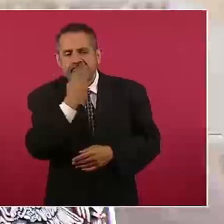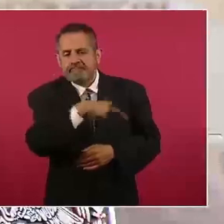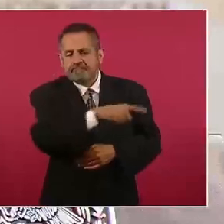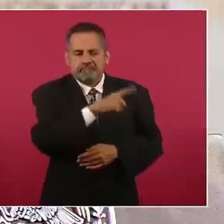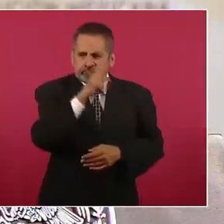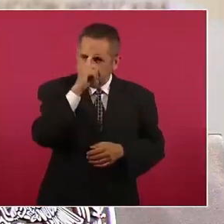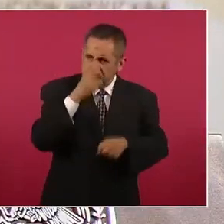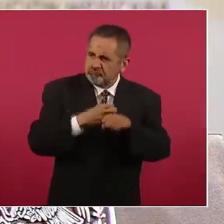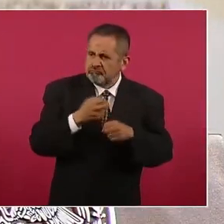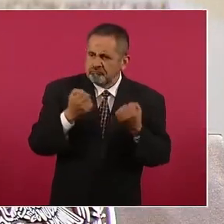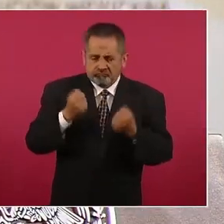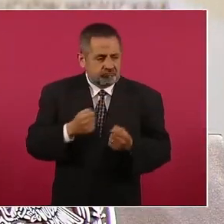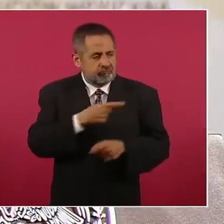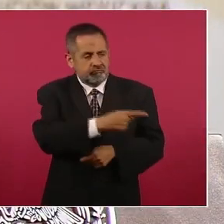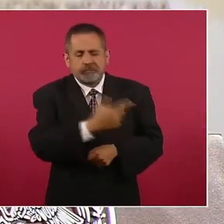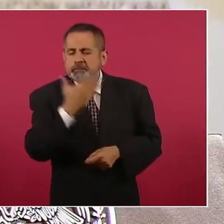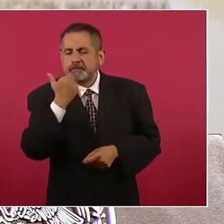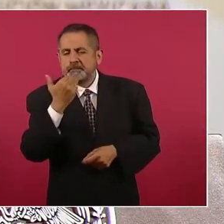firmes,